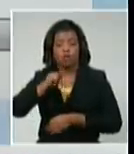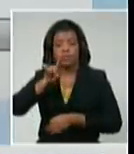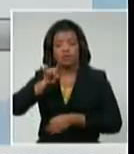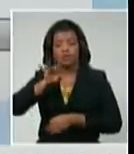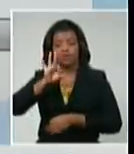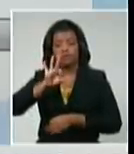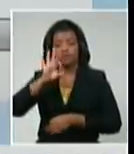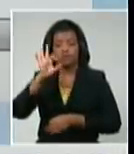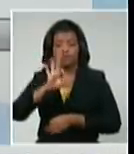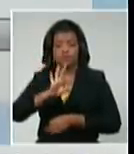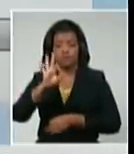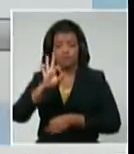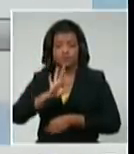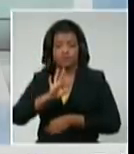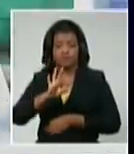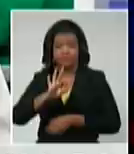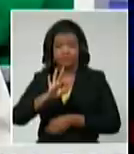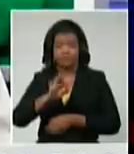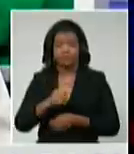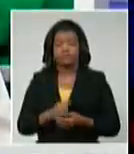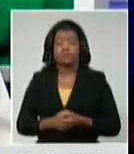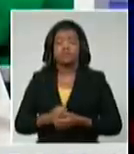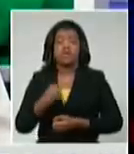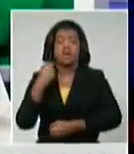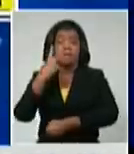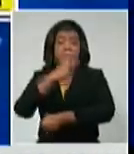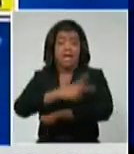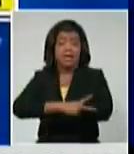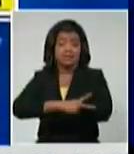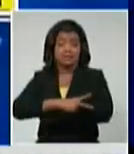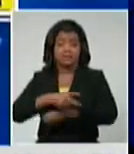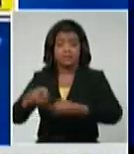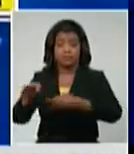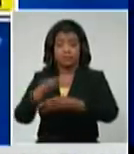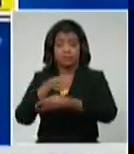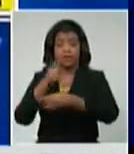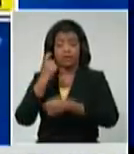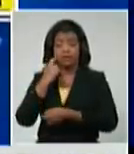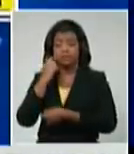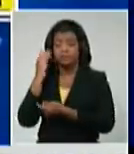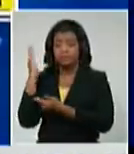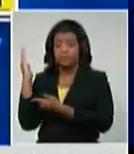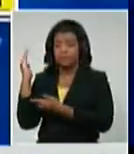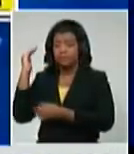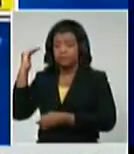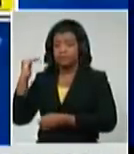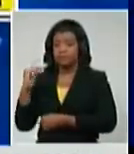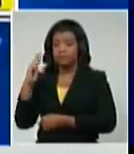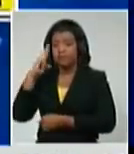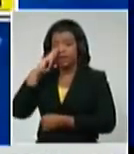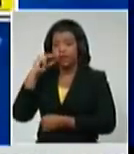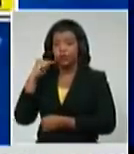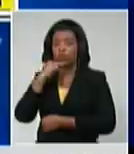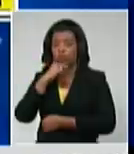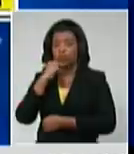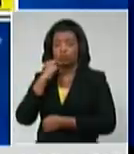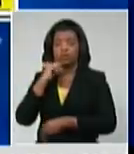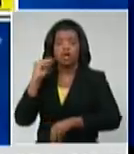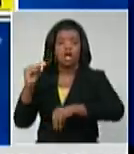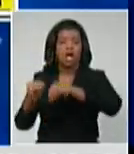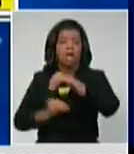2,98%. Por países, aquí sí realmente no ha habido mucho cambio en la